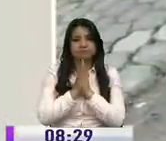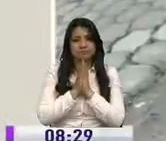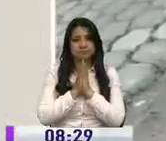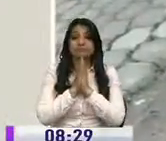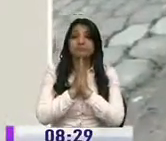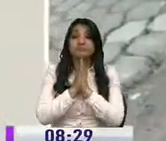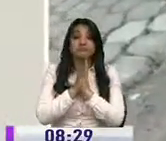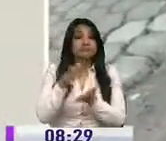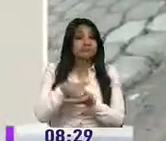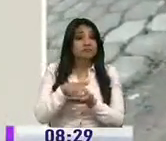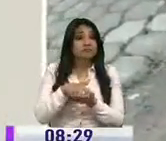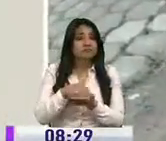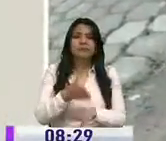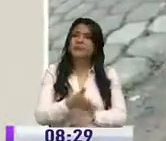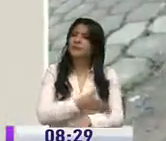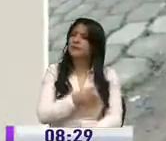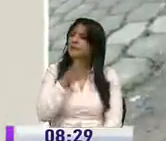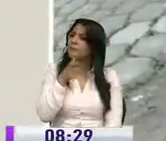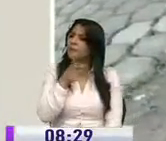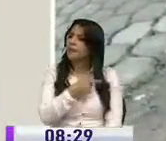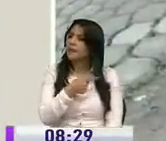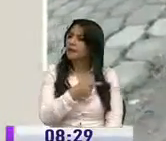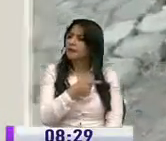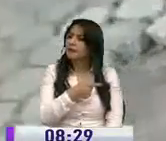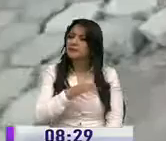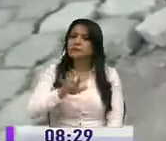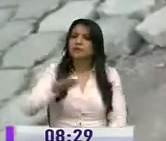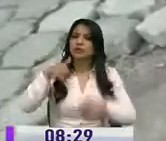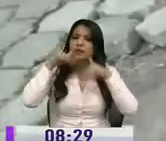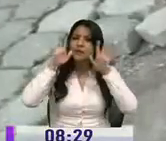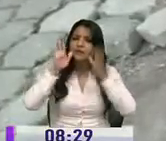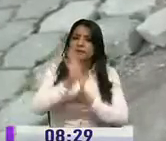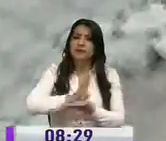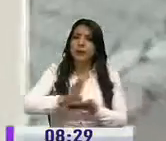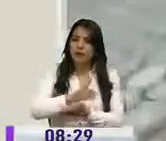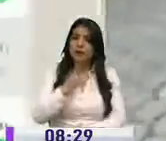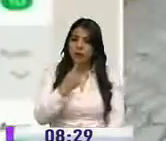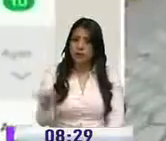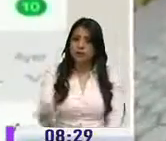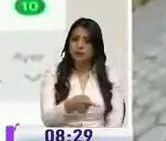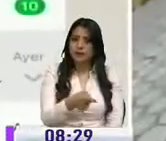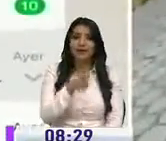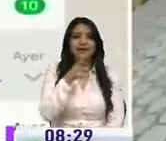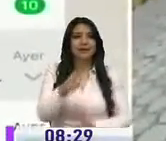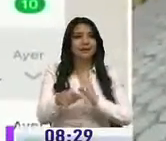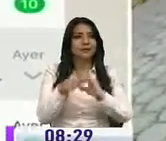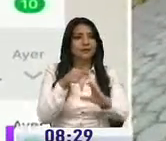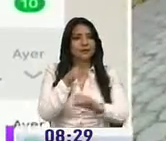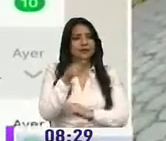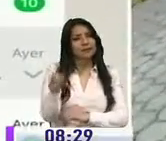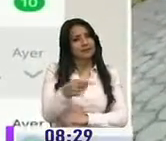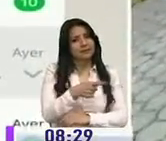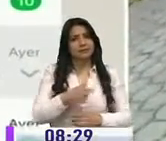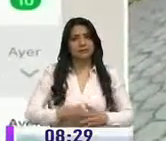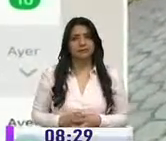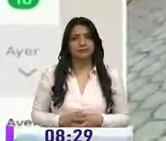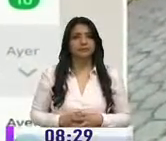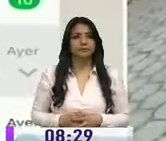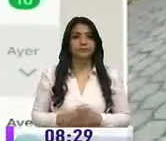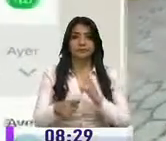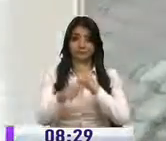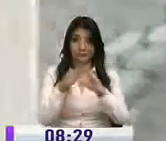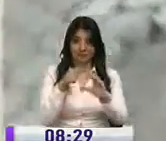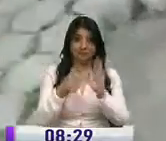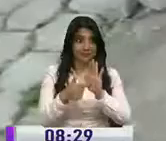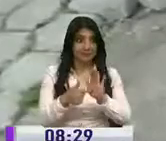rogué, me ofreció que esto es el 5 de diciembre, este es el barrio. Yo le dije que mande, ya sé quién me escribió. Vea, vecino, ahí le estoy sacando. Yo le dije, escríbame,